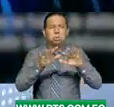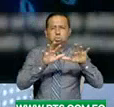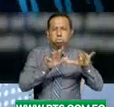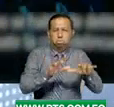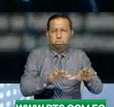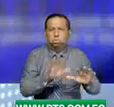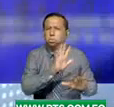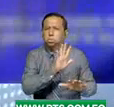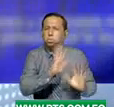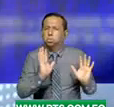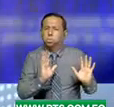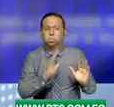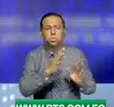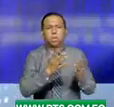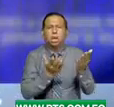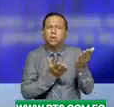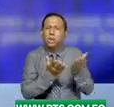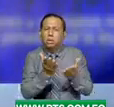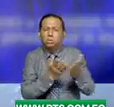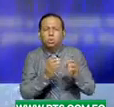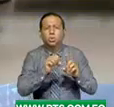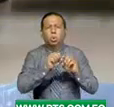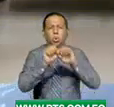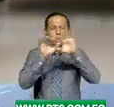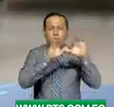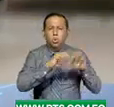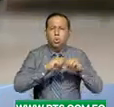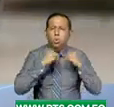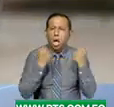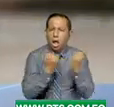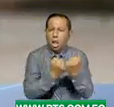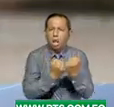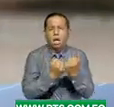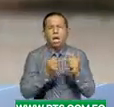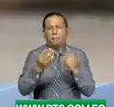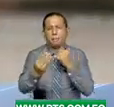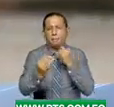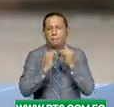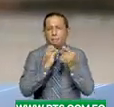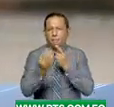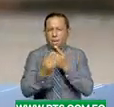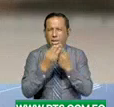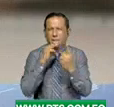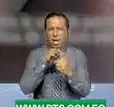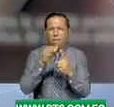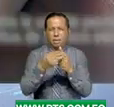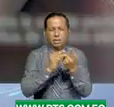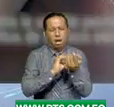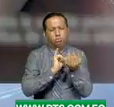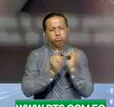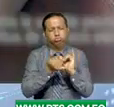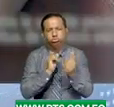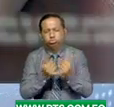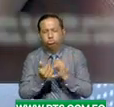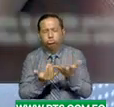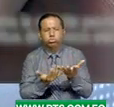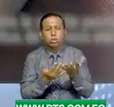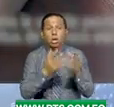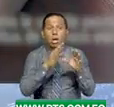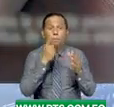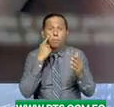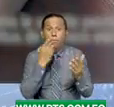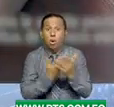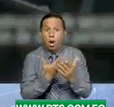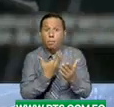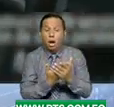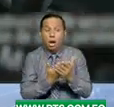ser servicios de redes sociales, mensajería instantánea. Entonces, esa evidencia, que tradicionalmente